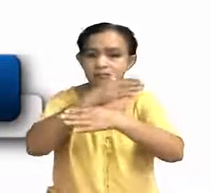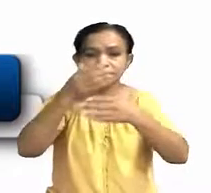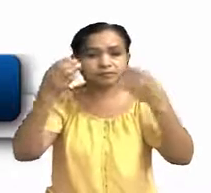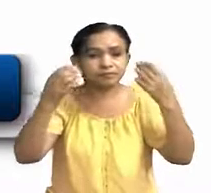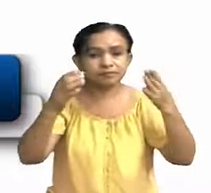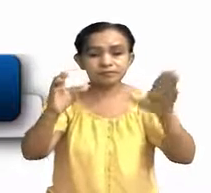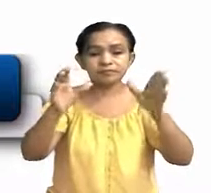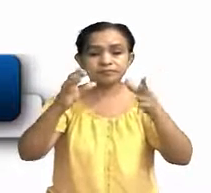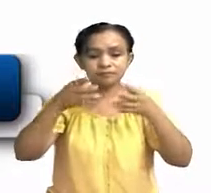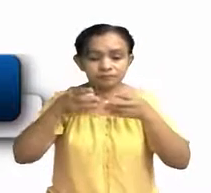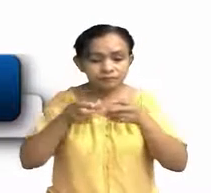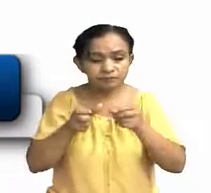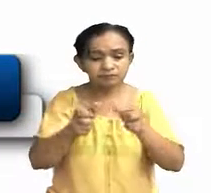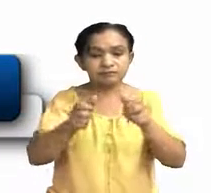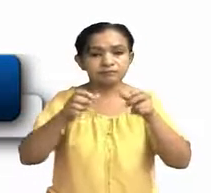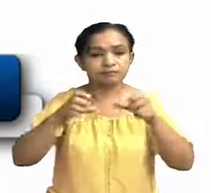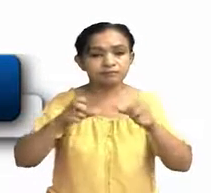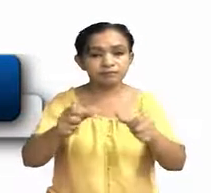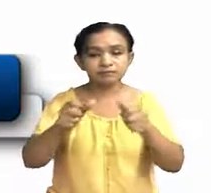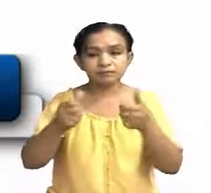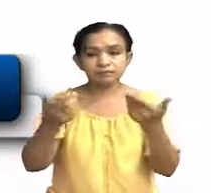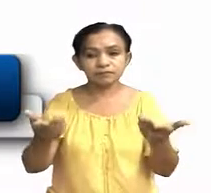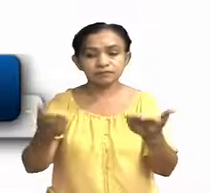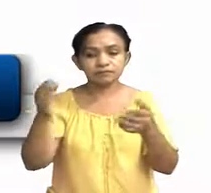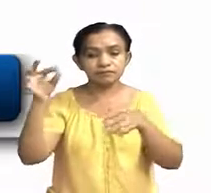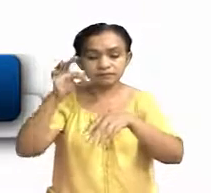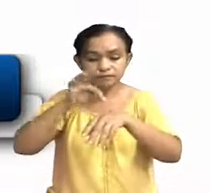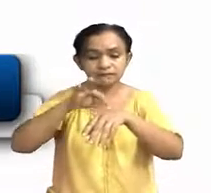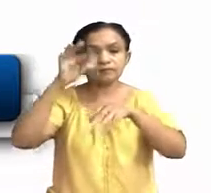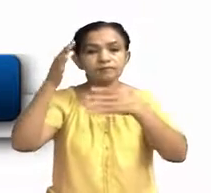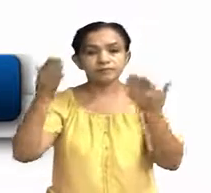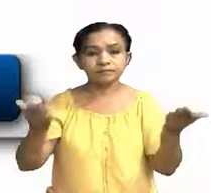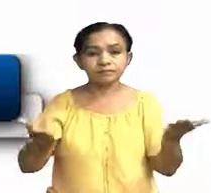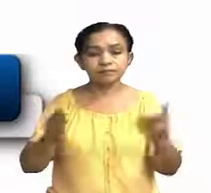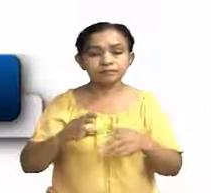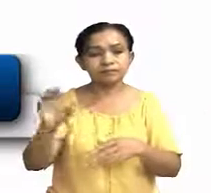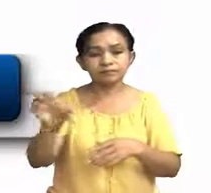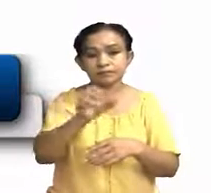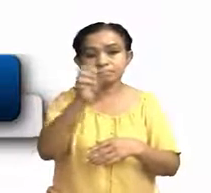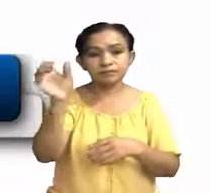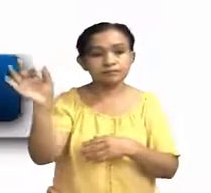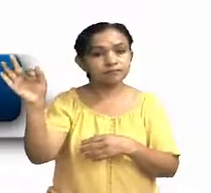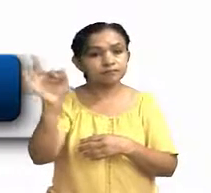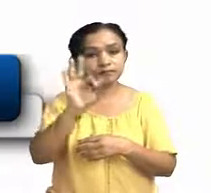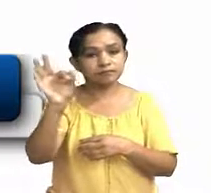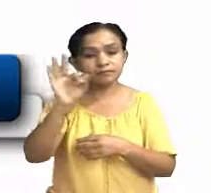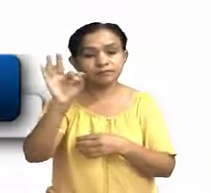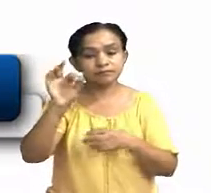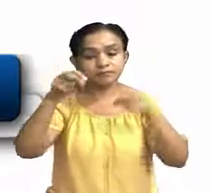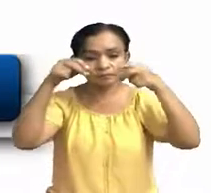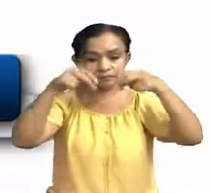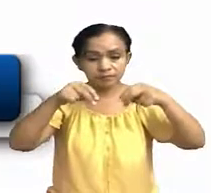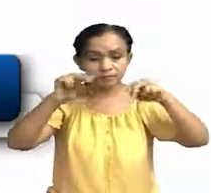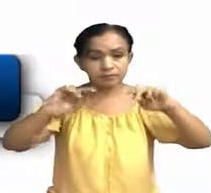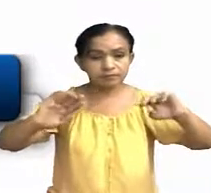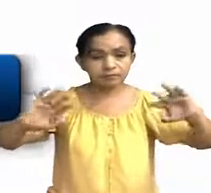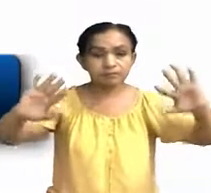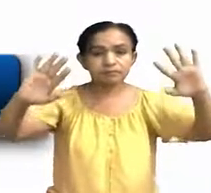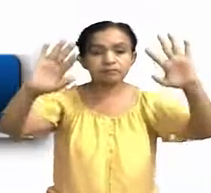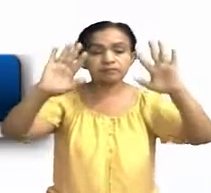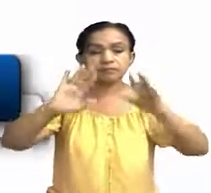la fisioterapia, los electroestímulos, ¿qué otra forma de medicina natural o